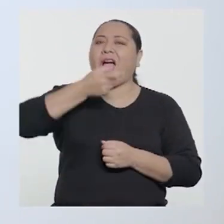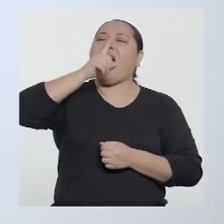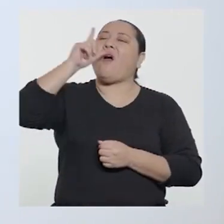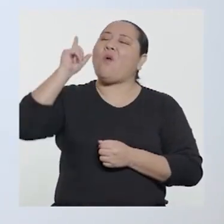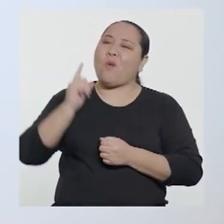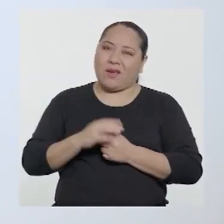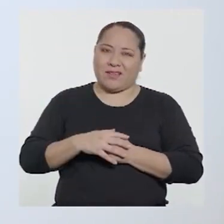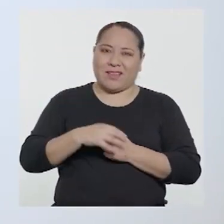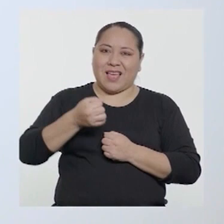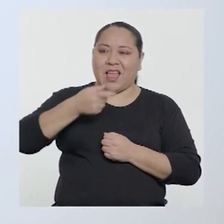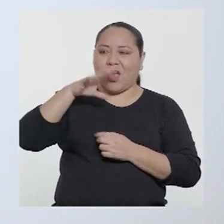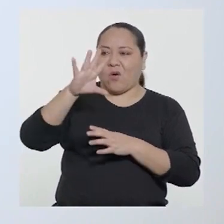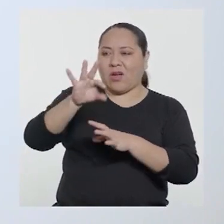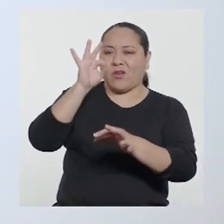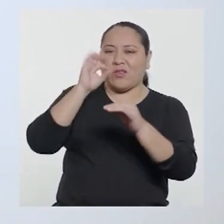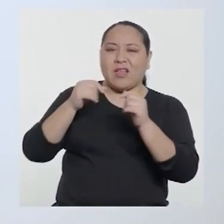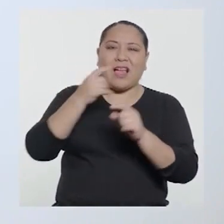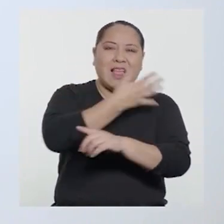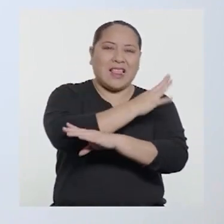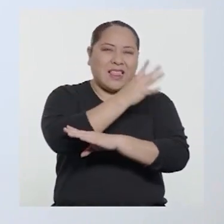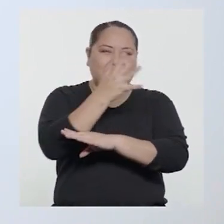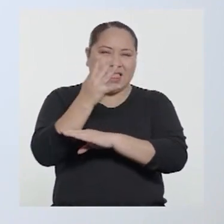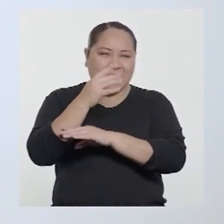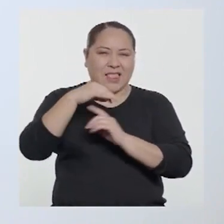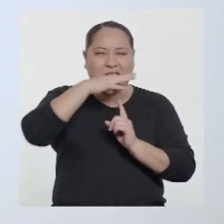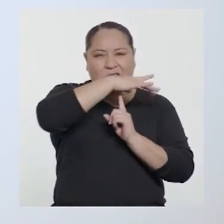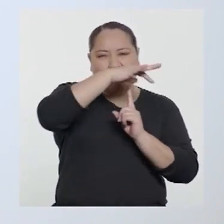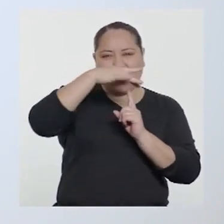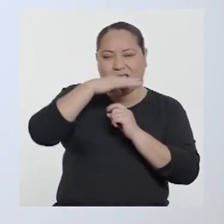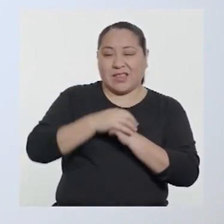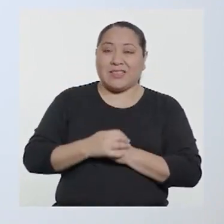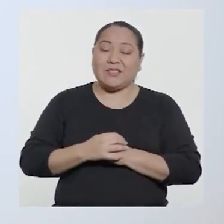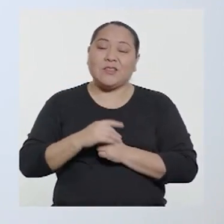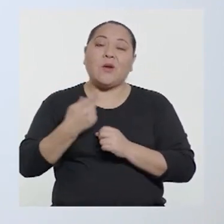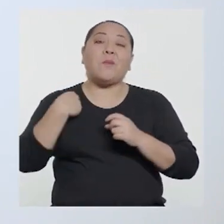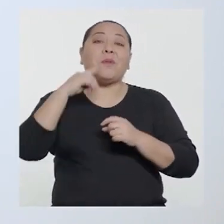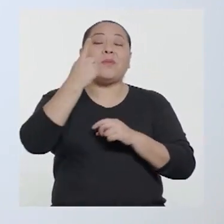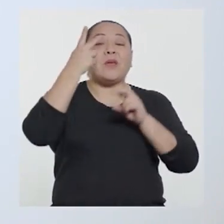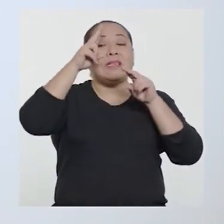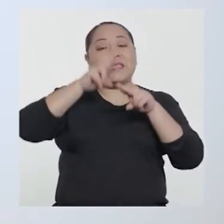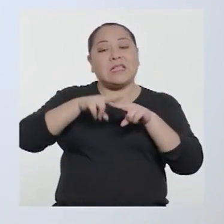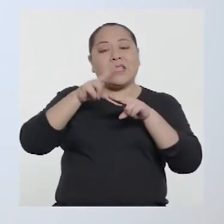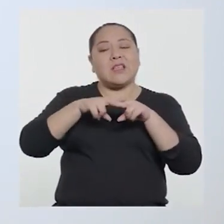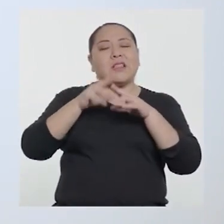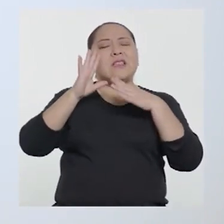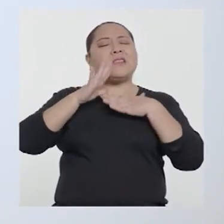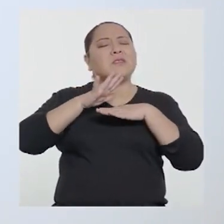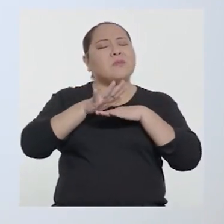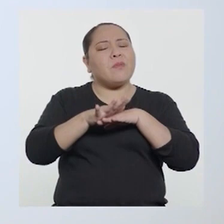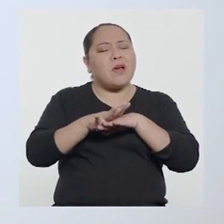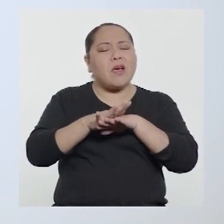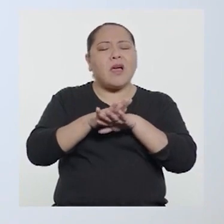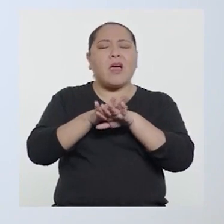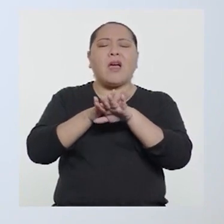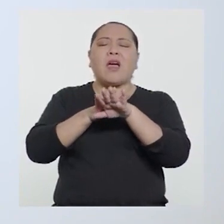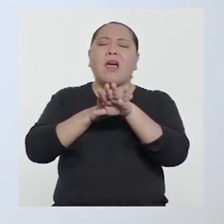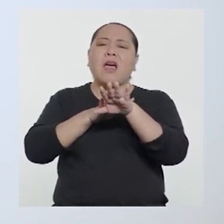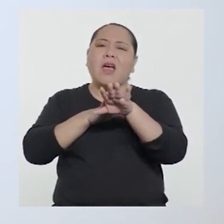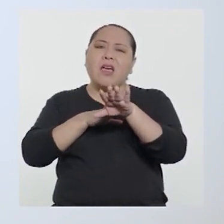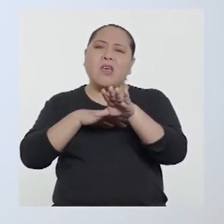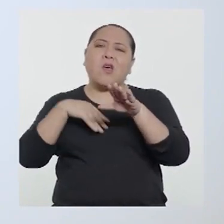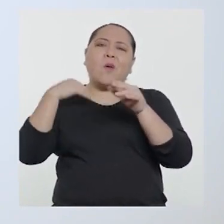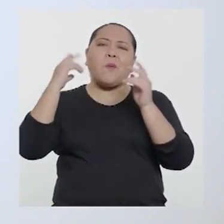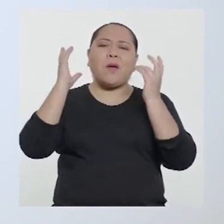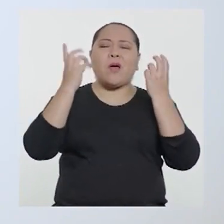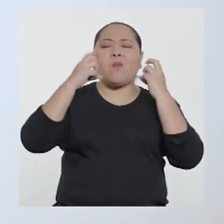agua. El agua que encontramos en la naturaleza. Primero nos vamos a sentar. Lo hacemos con calma, como si